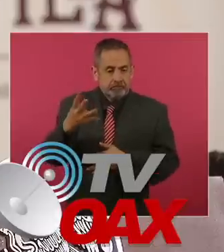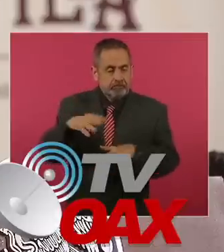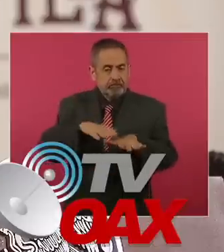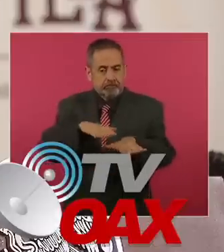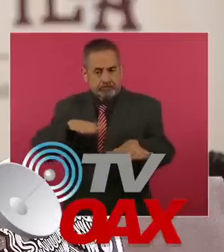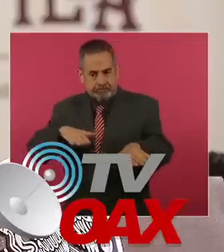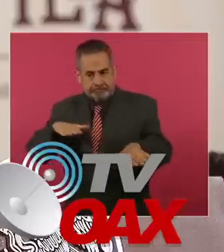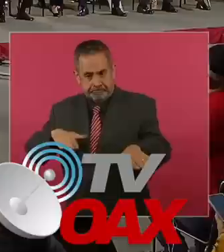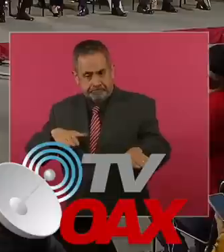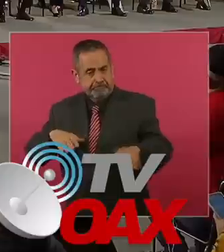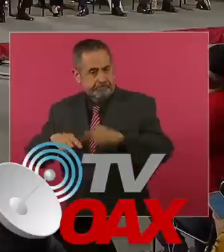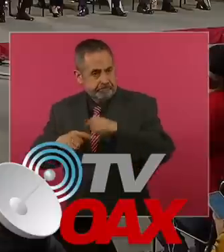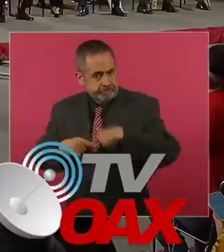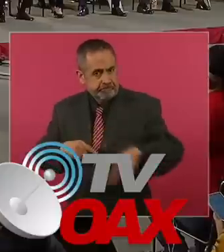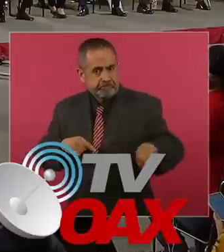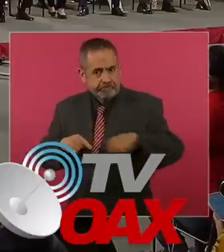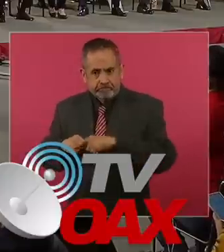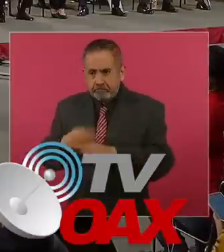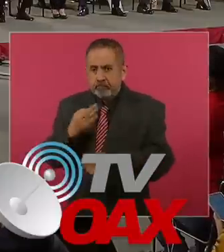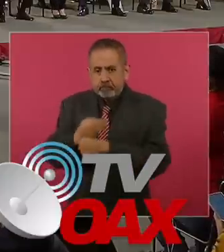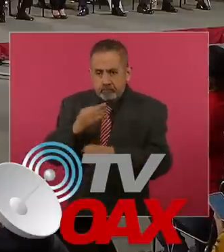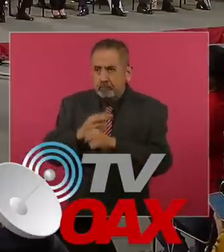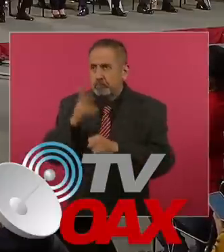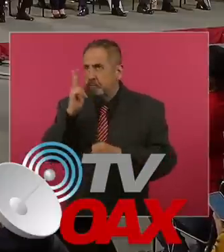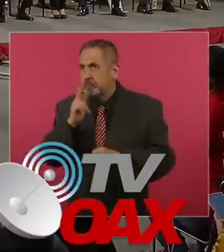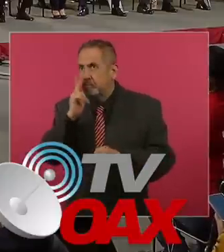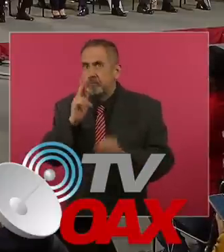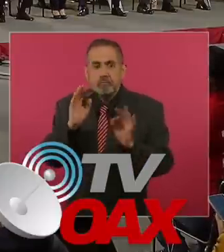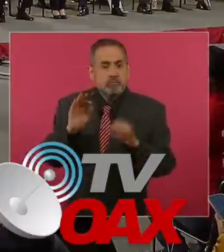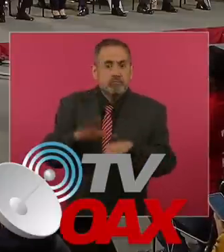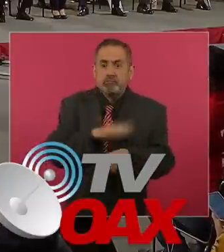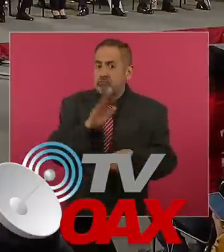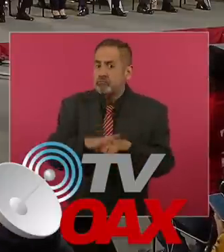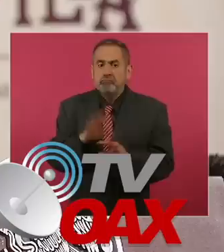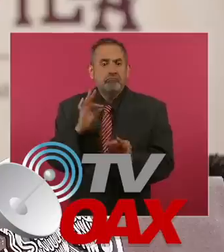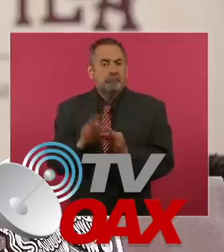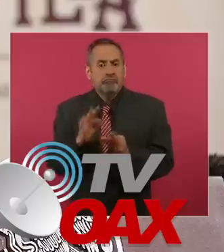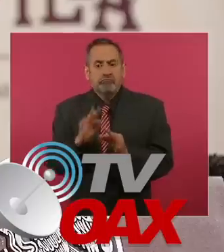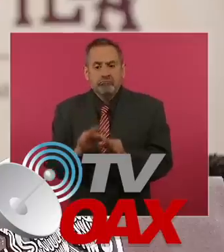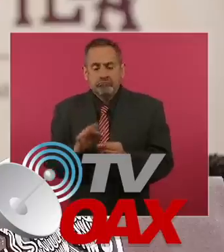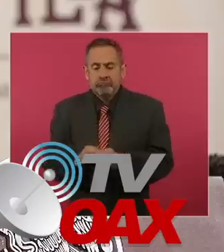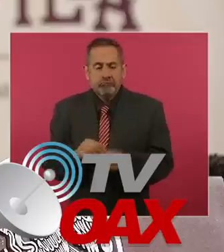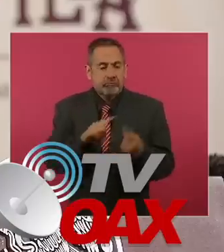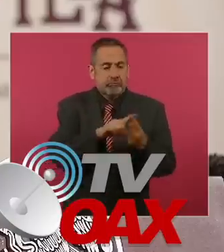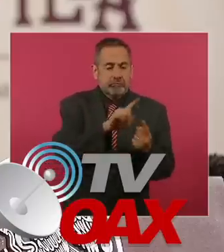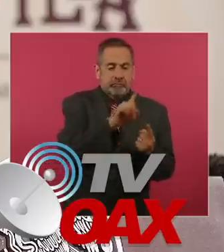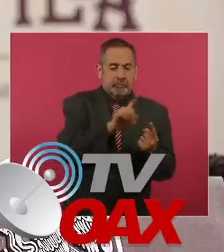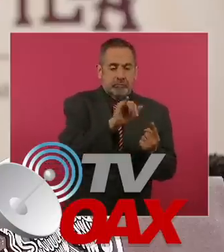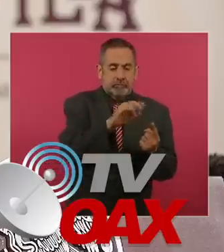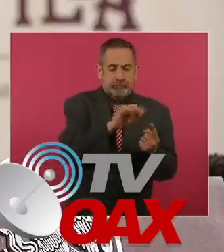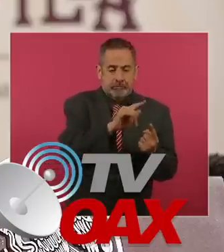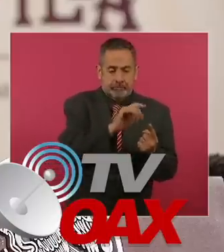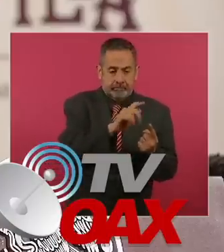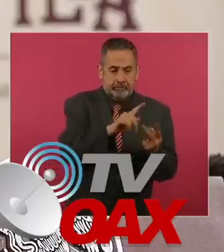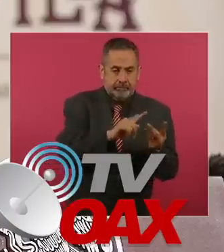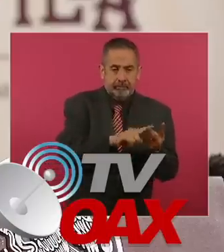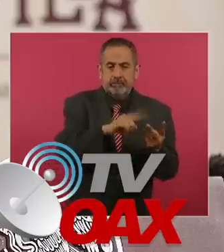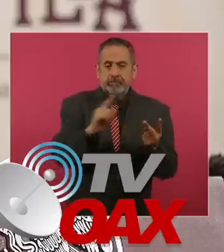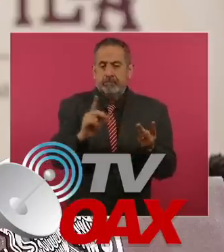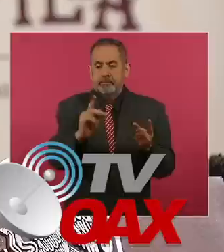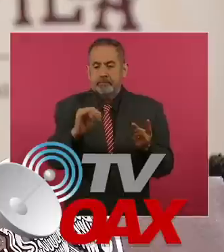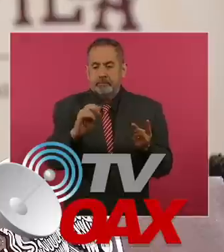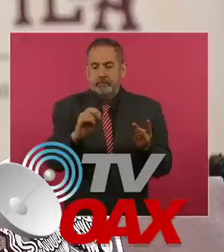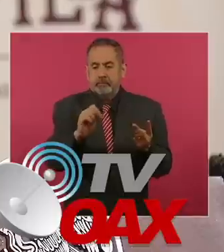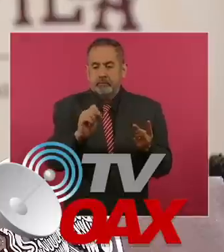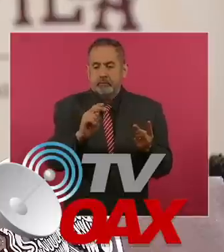en pruebas y llevan pruebas satisfactorias. Son 4 estaciones: Sinacantepec, la estación de Pino Suárez, Toluca Centro,